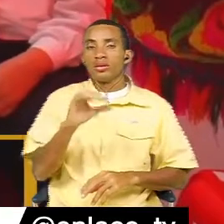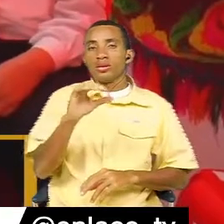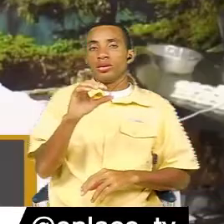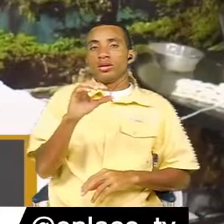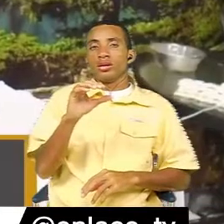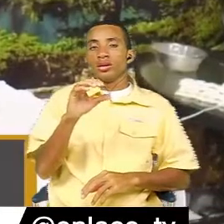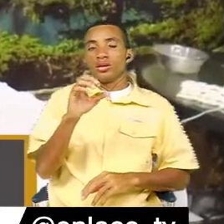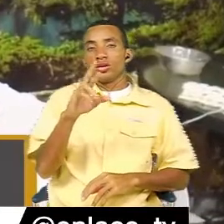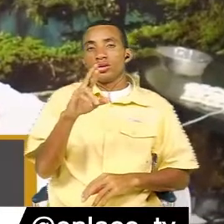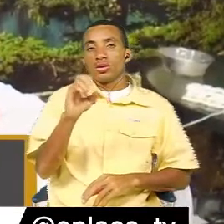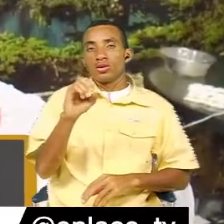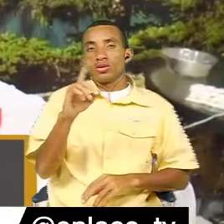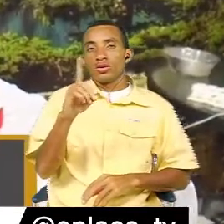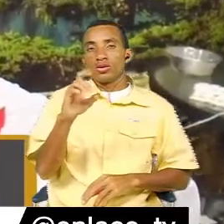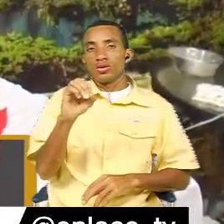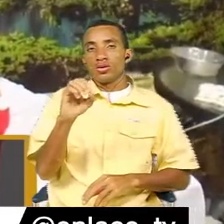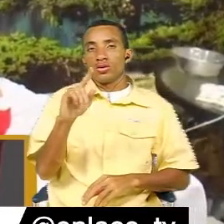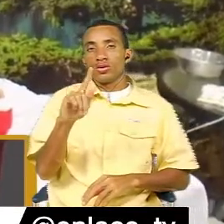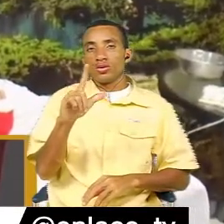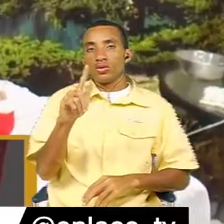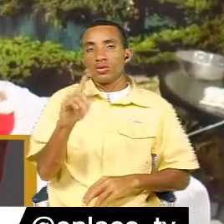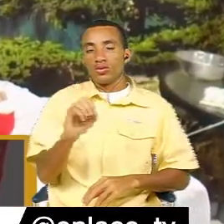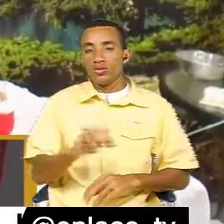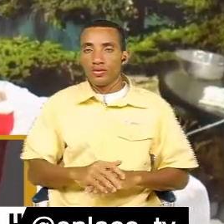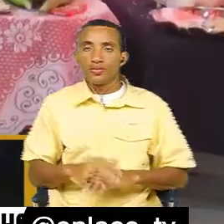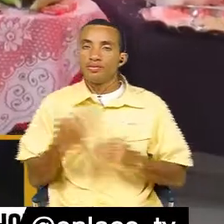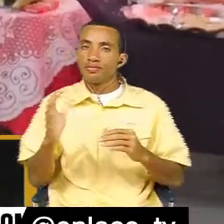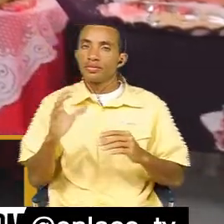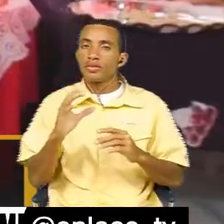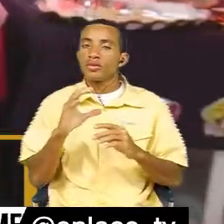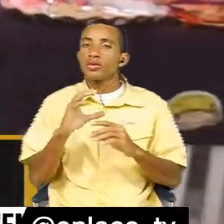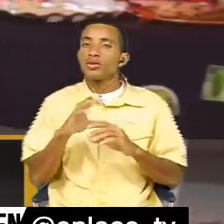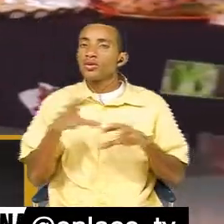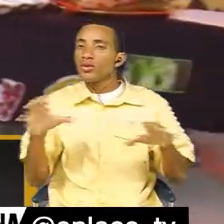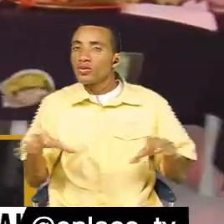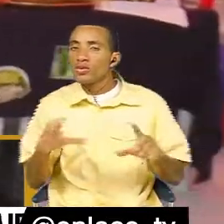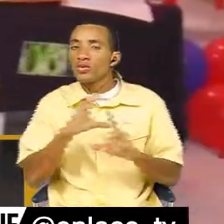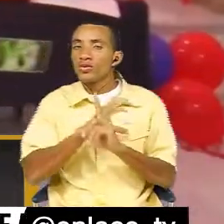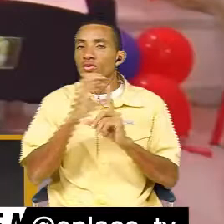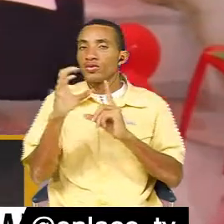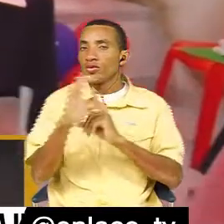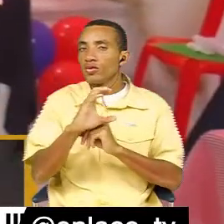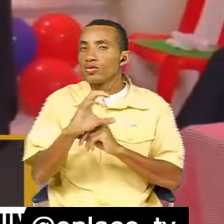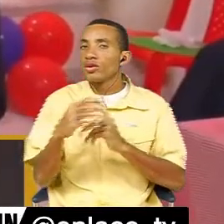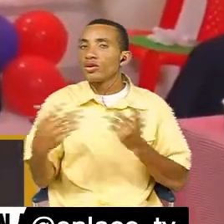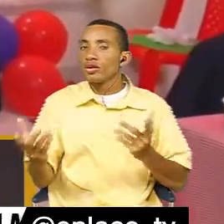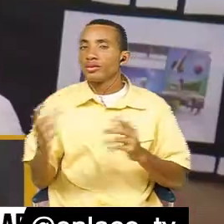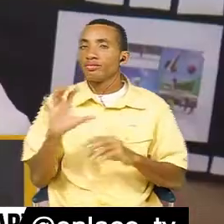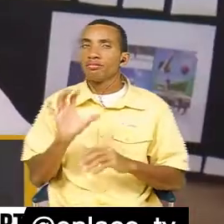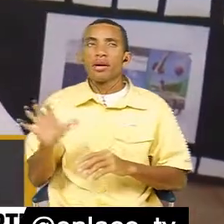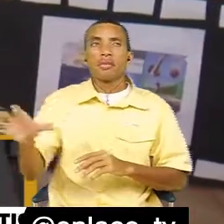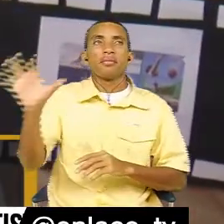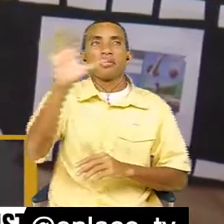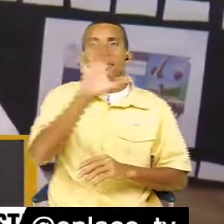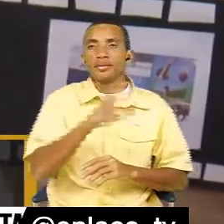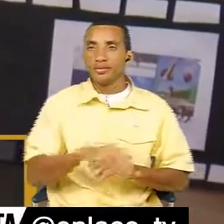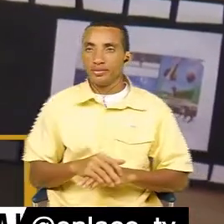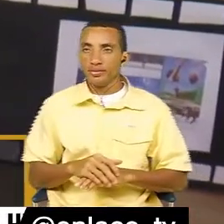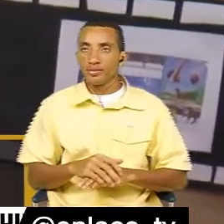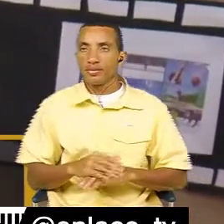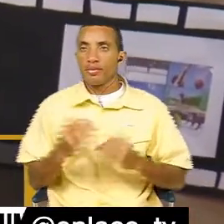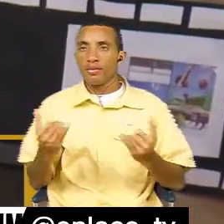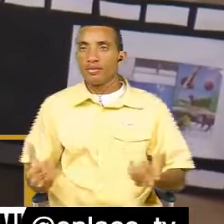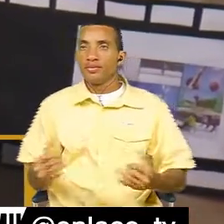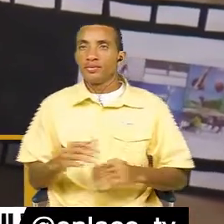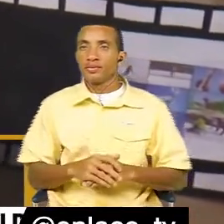proyectos ecológicos y proyectos culturales. Dentro del proyecto cultural tenemos el conocimiento de los diferentes países. Ciao, benvenuto Italia. A